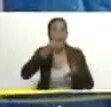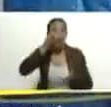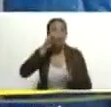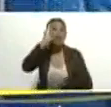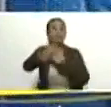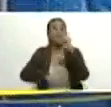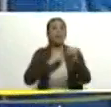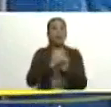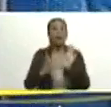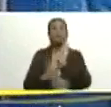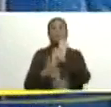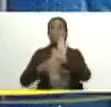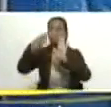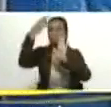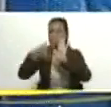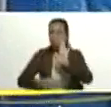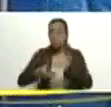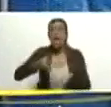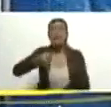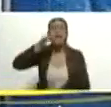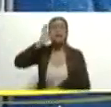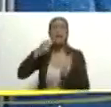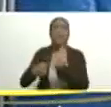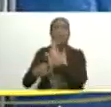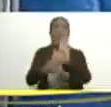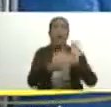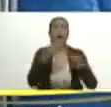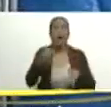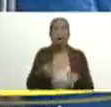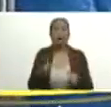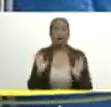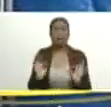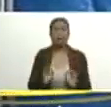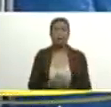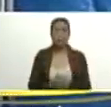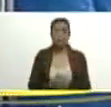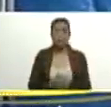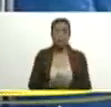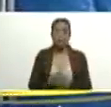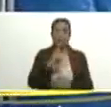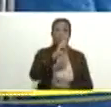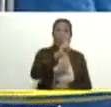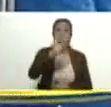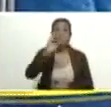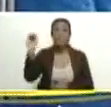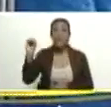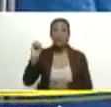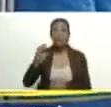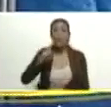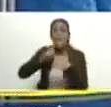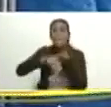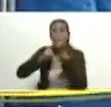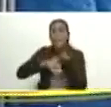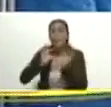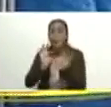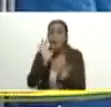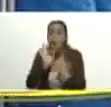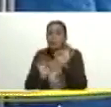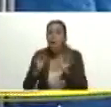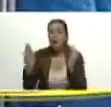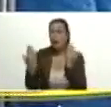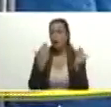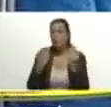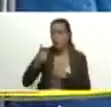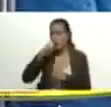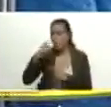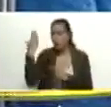concurso internacional de taza. ¿Cuántas muestras llegaron? Llegaron alrededor de 200 muestras, más o menos la misma cantidad del año pasado.